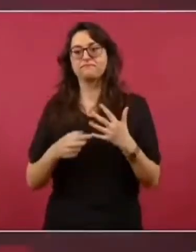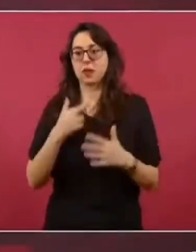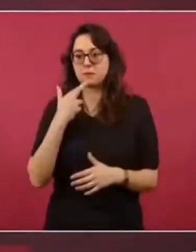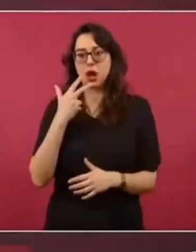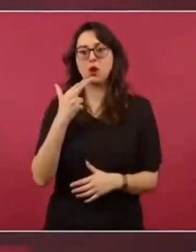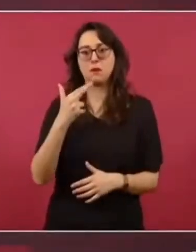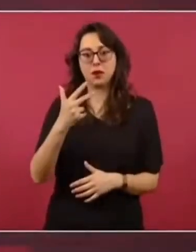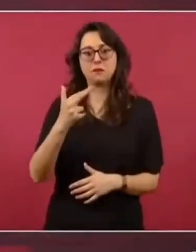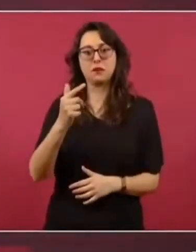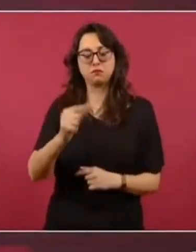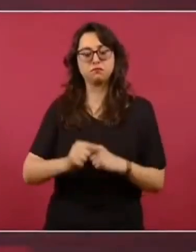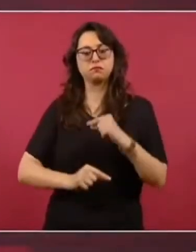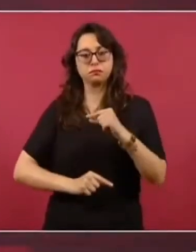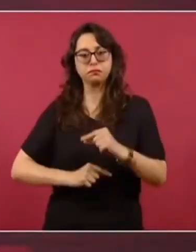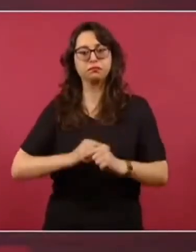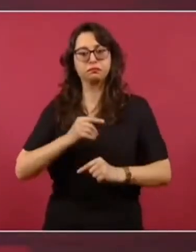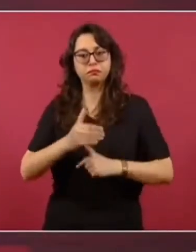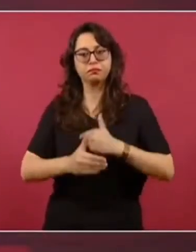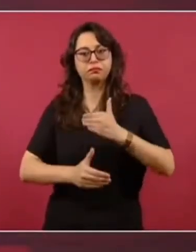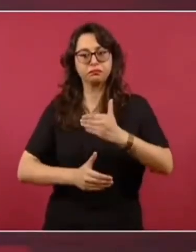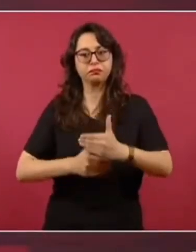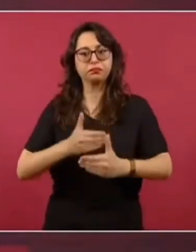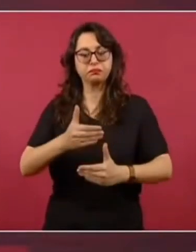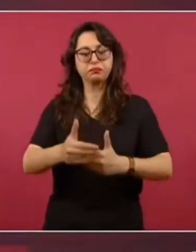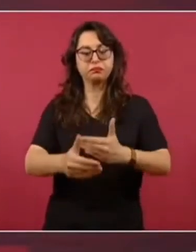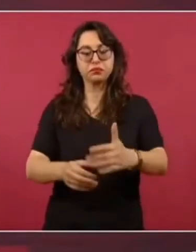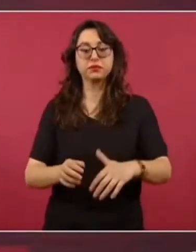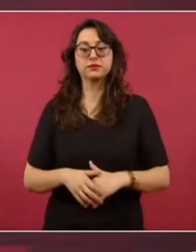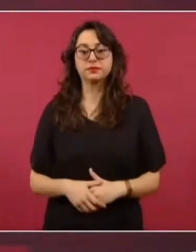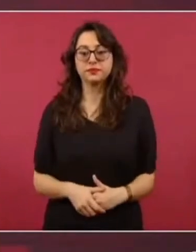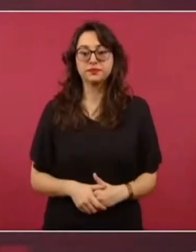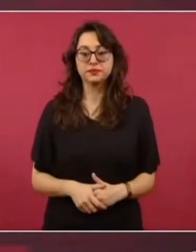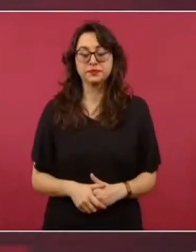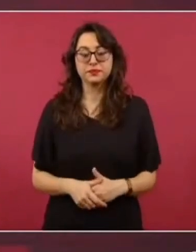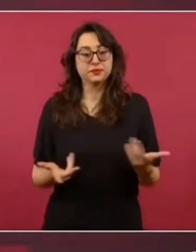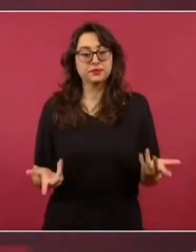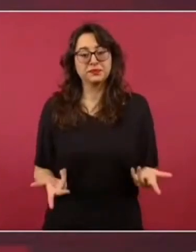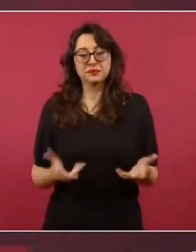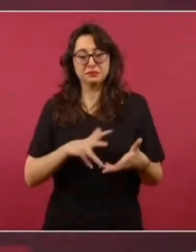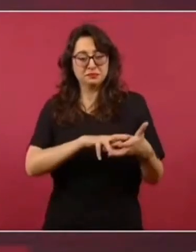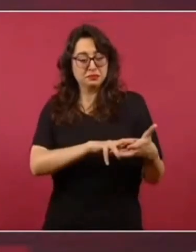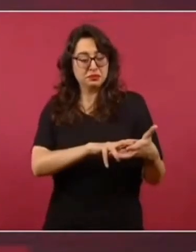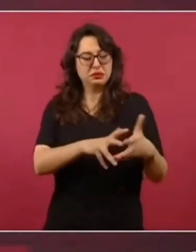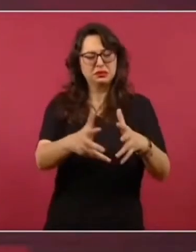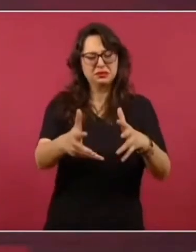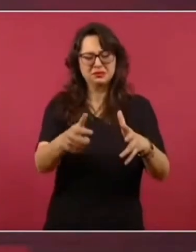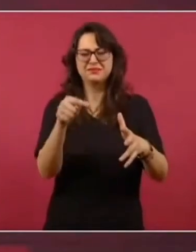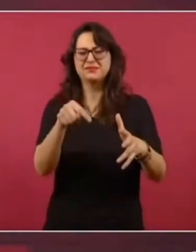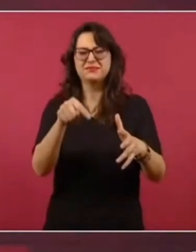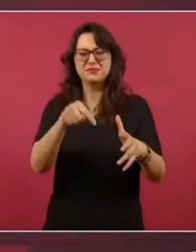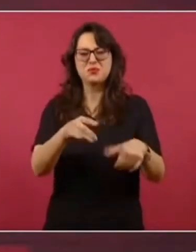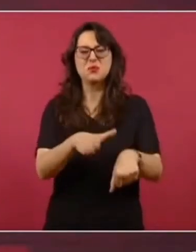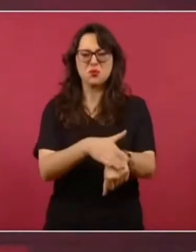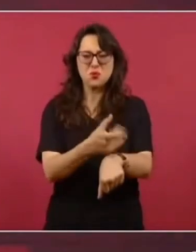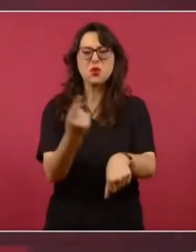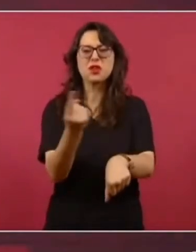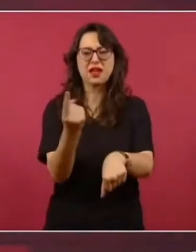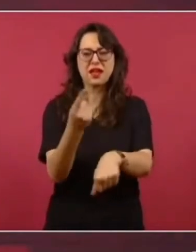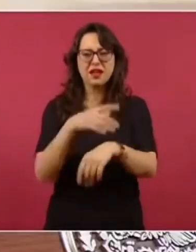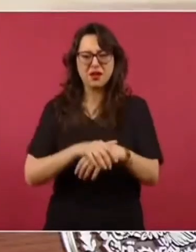avanzando. Es muy importante la atención de las causas, atender a los